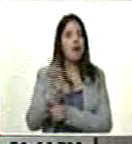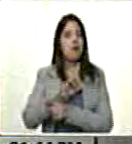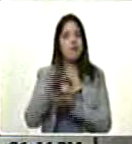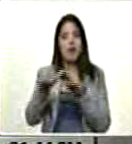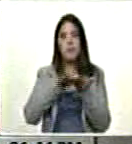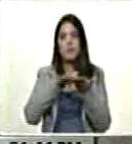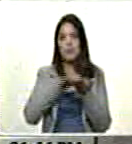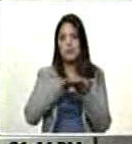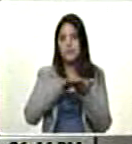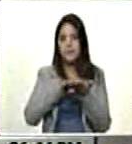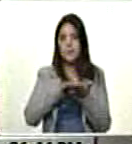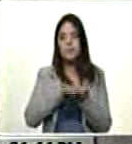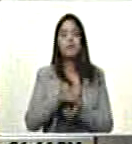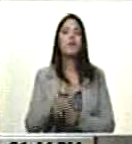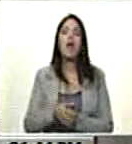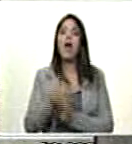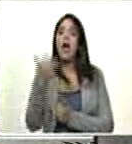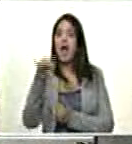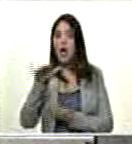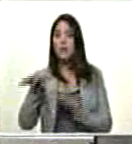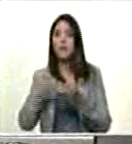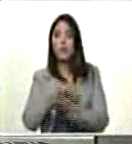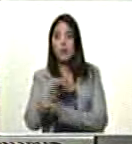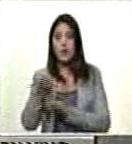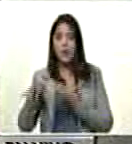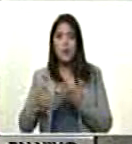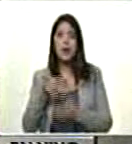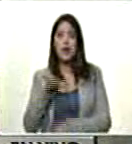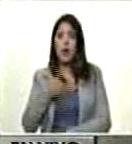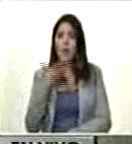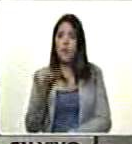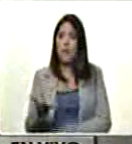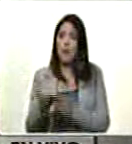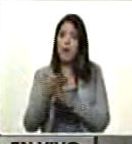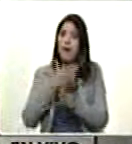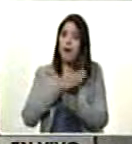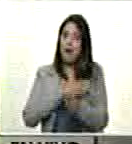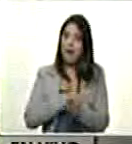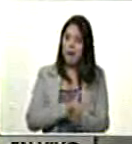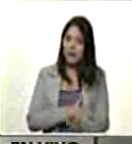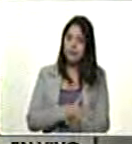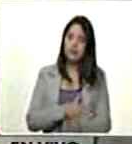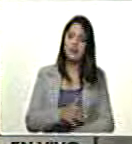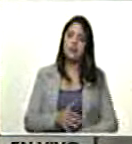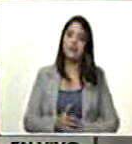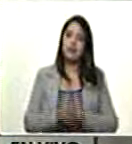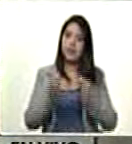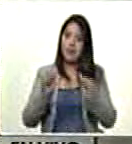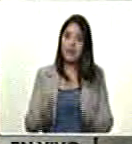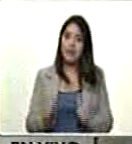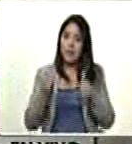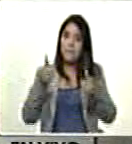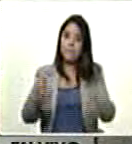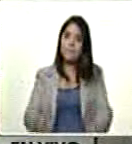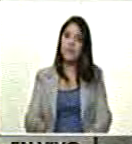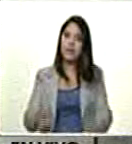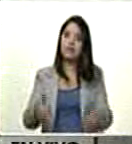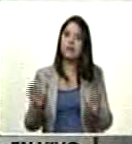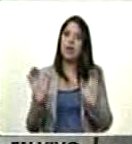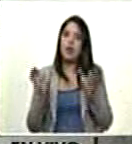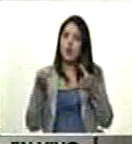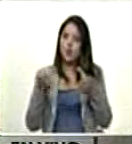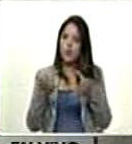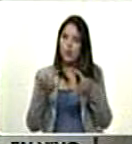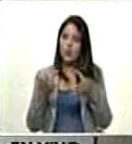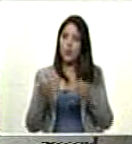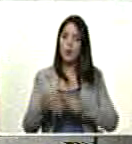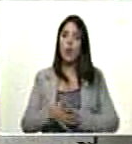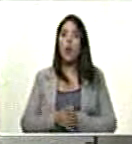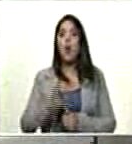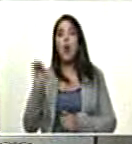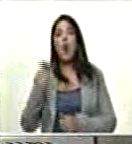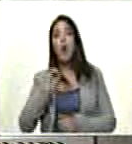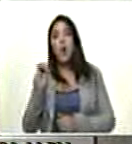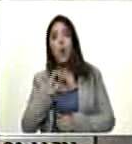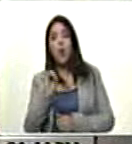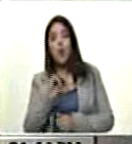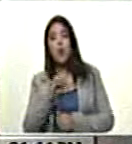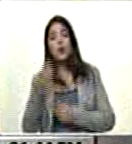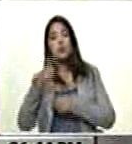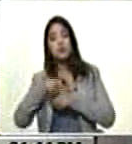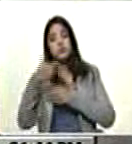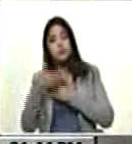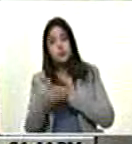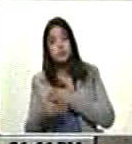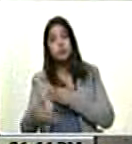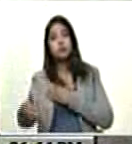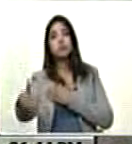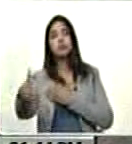Como existen delitos que pueden ocurrir antes de que se inicie, de que se instalen las mesas, o durante la instalación de la